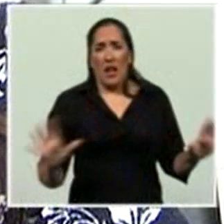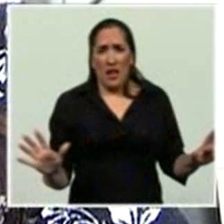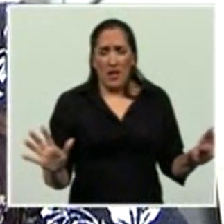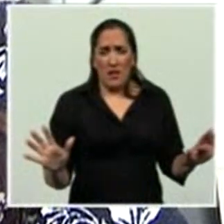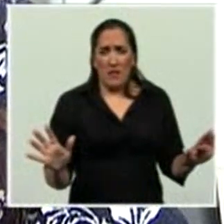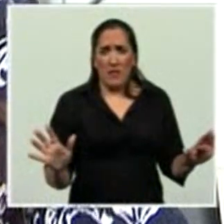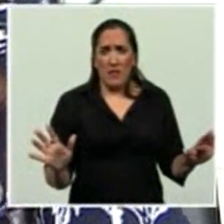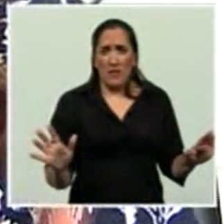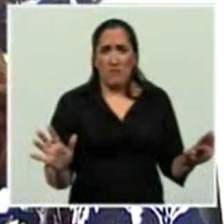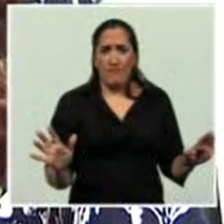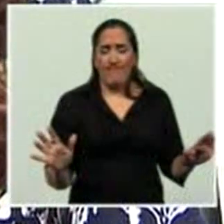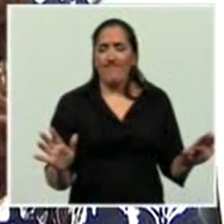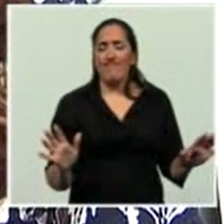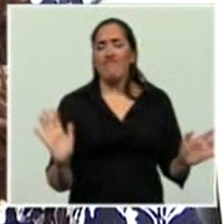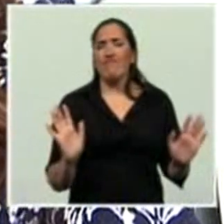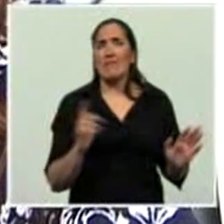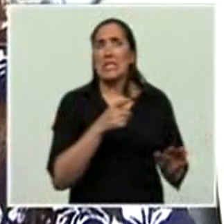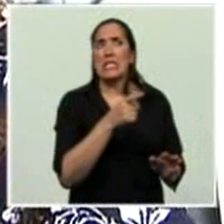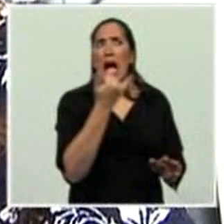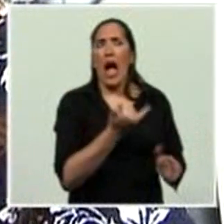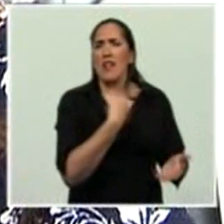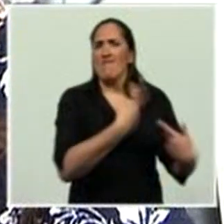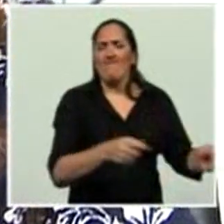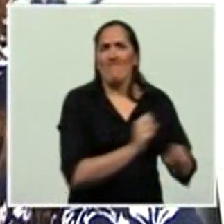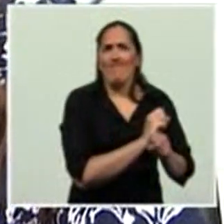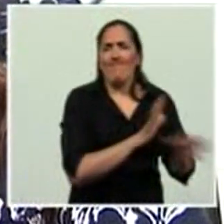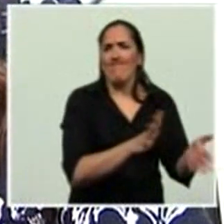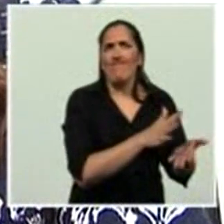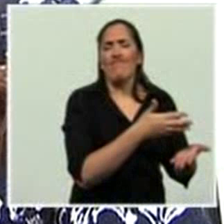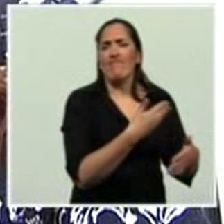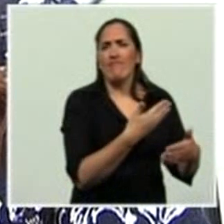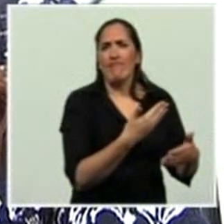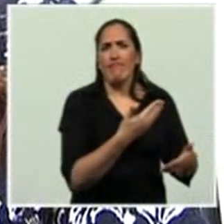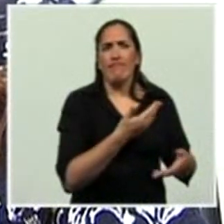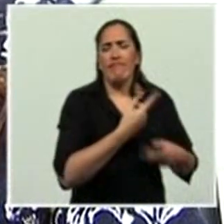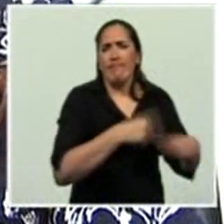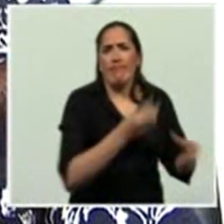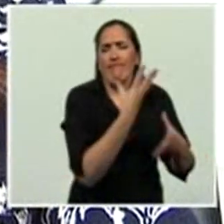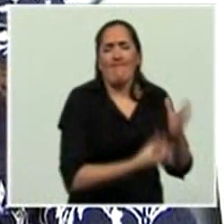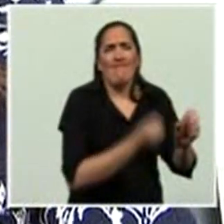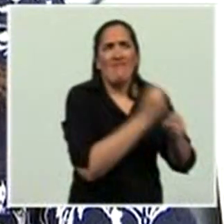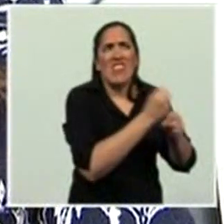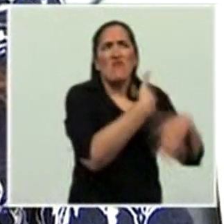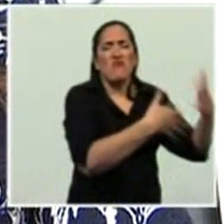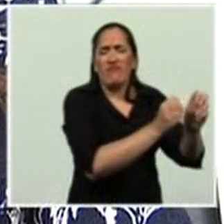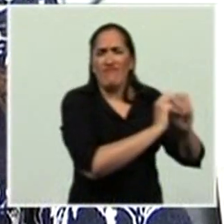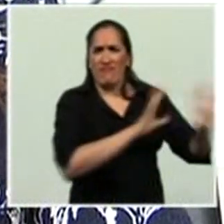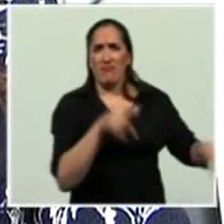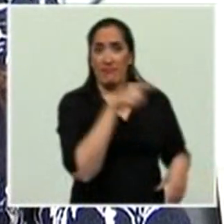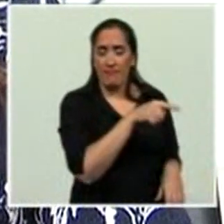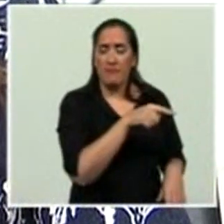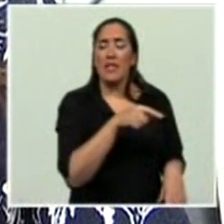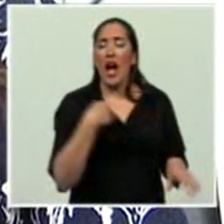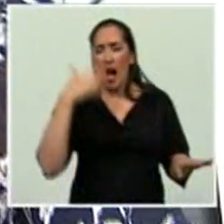hechos rellanos en lo delictivo también hoy quiero recordar la iniciativa